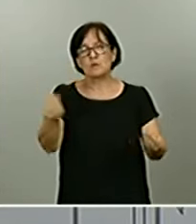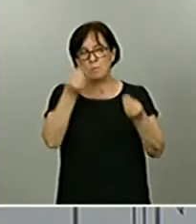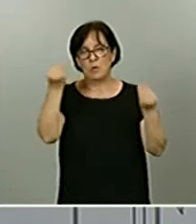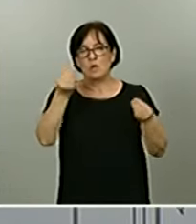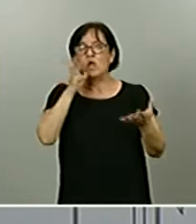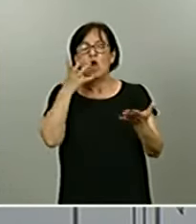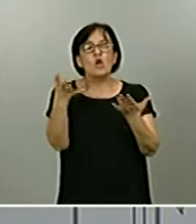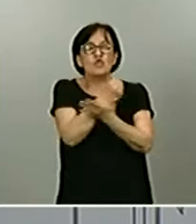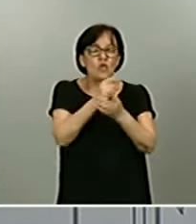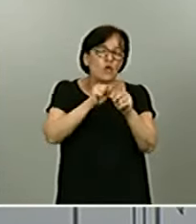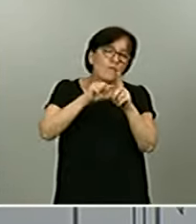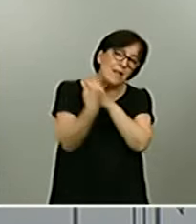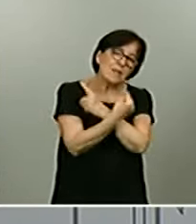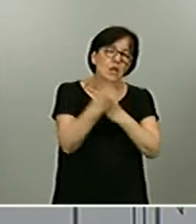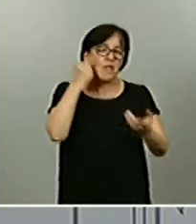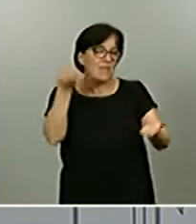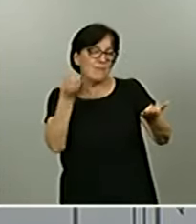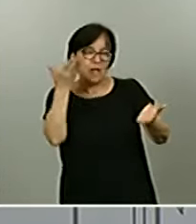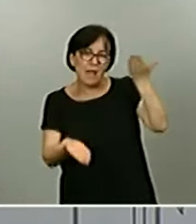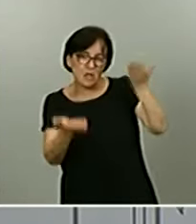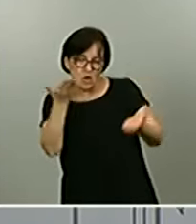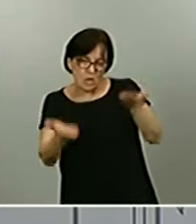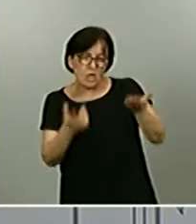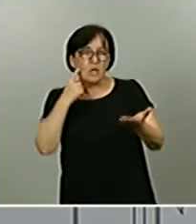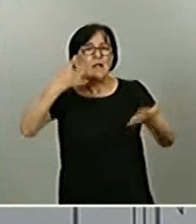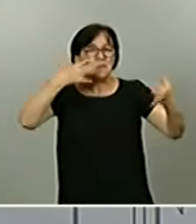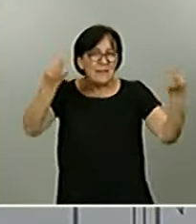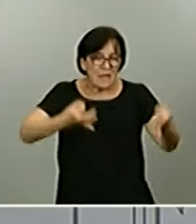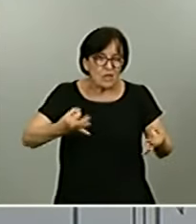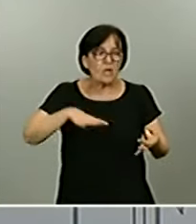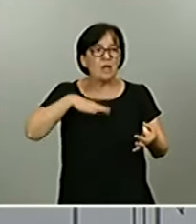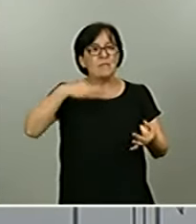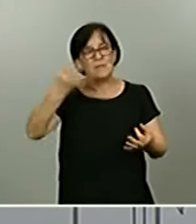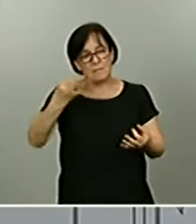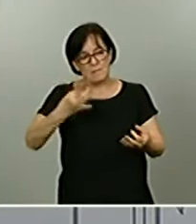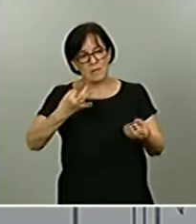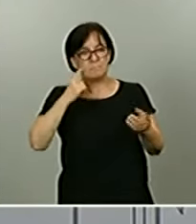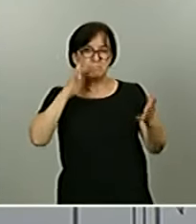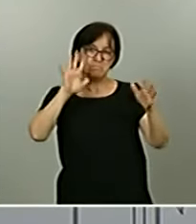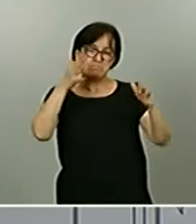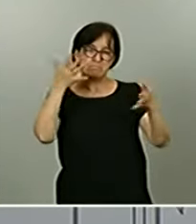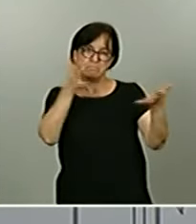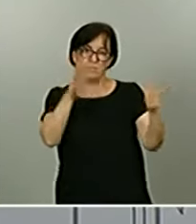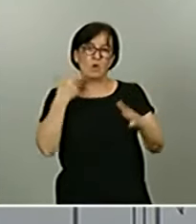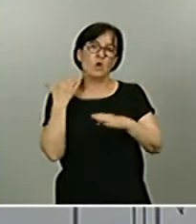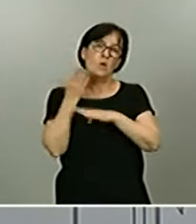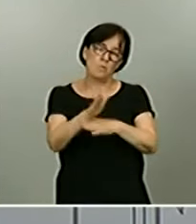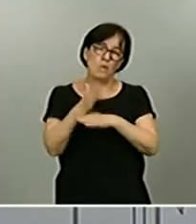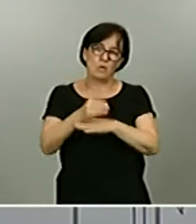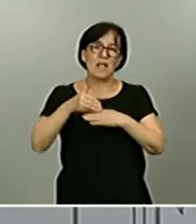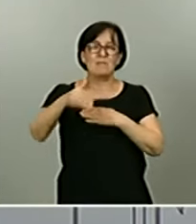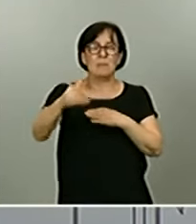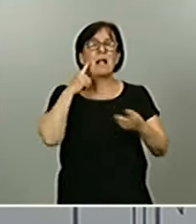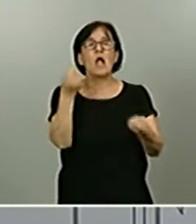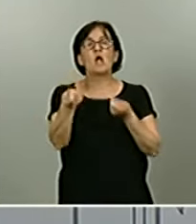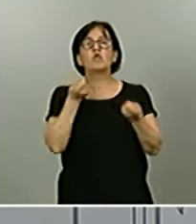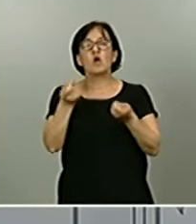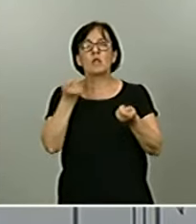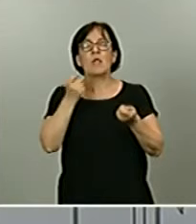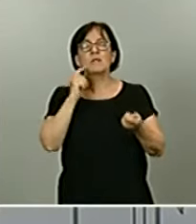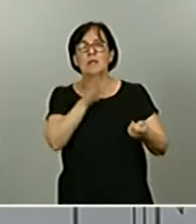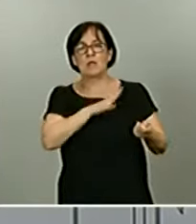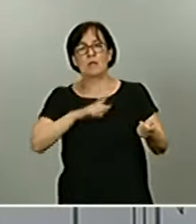tienen que valorar a la hora de valorar los riesgos que tendremos que estimar y proponer en el futuro para controlar esa probabilidad de entrada en nuestro